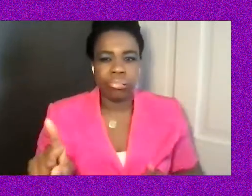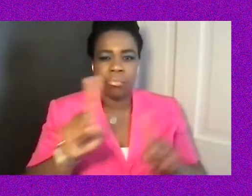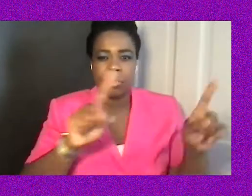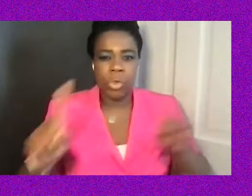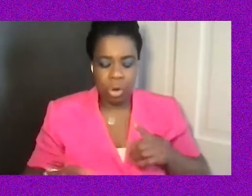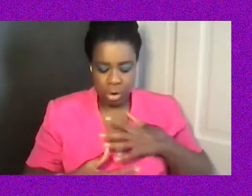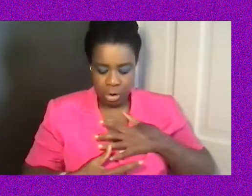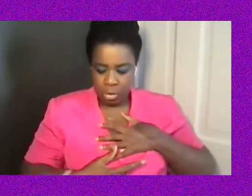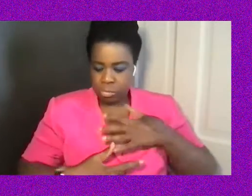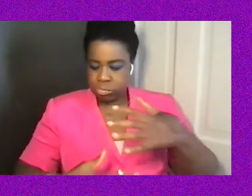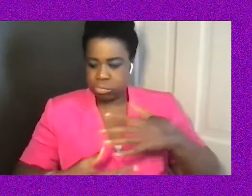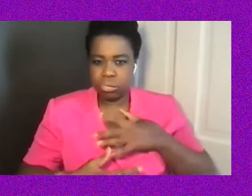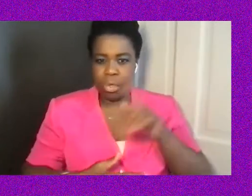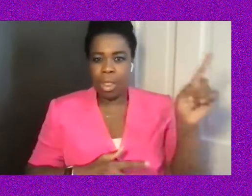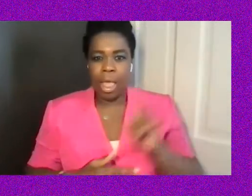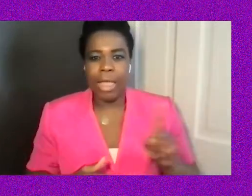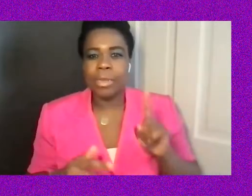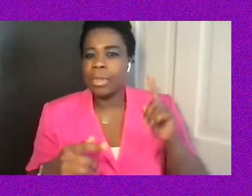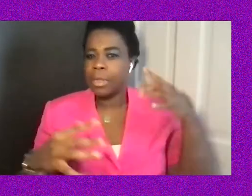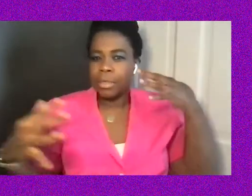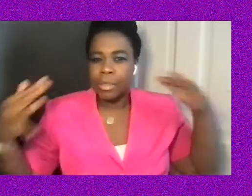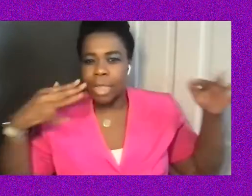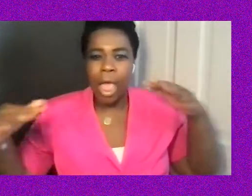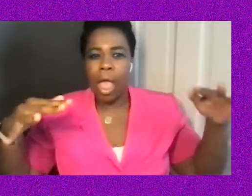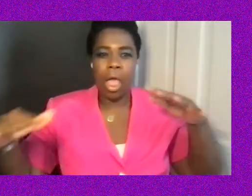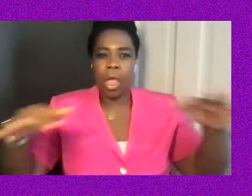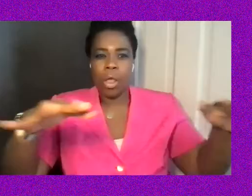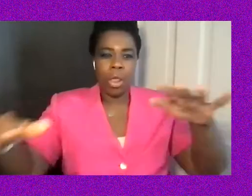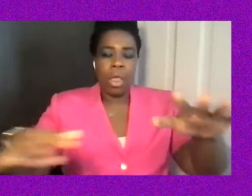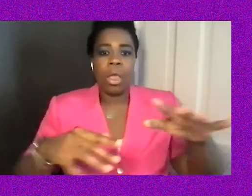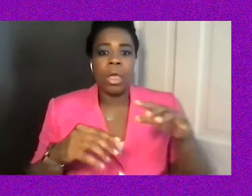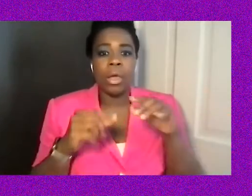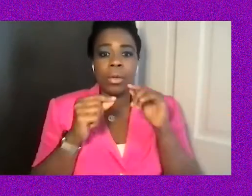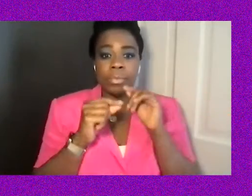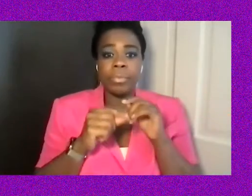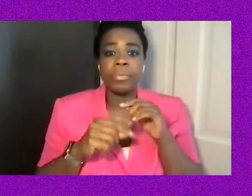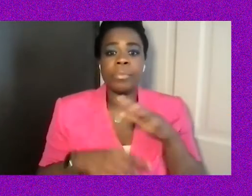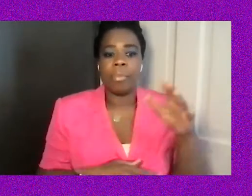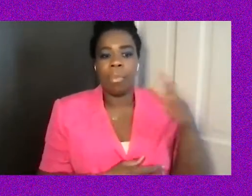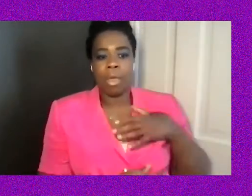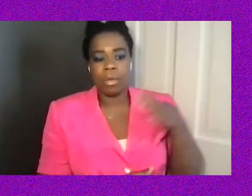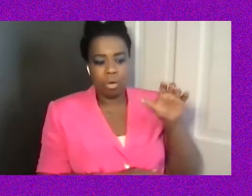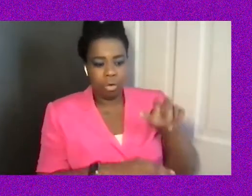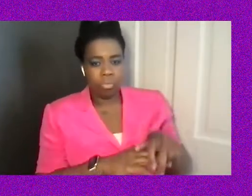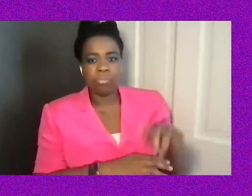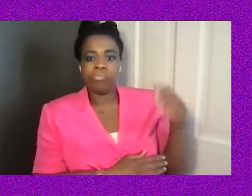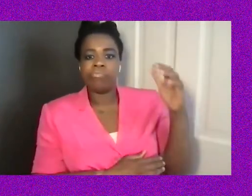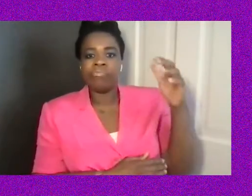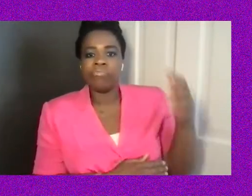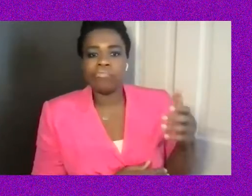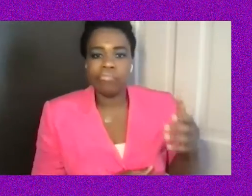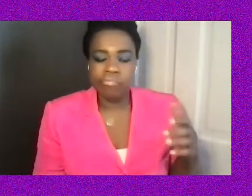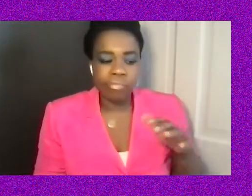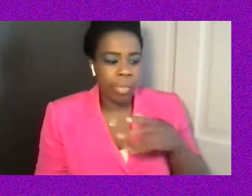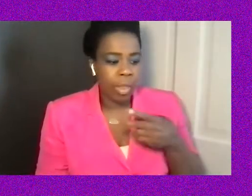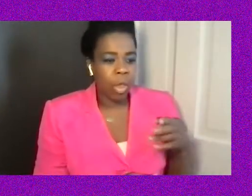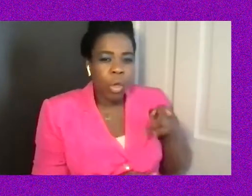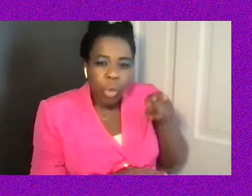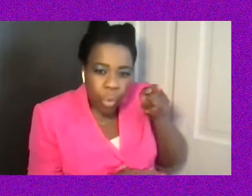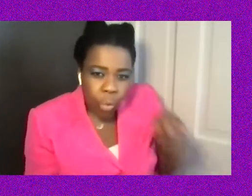avanzando como científicos blancos, mira sus ojos, mira y sigue, sigue